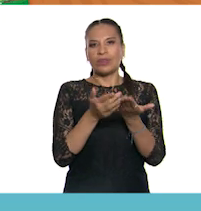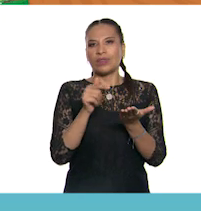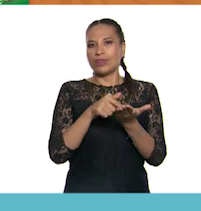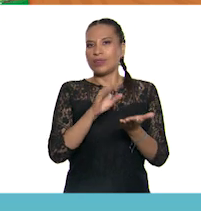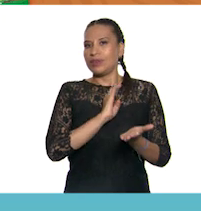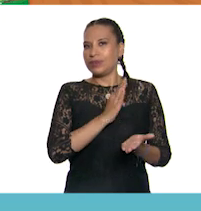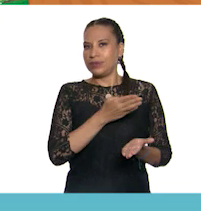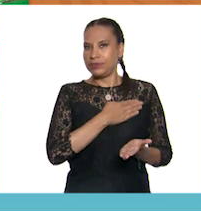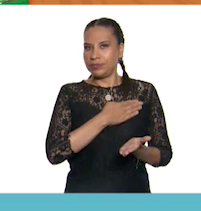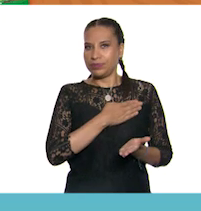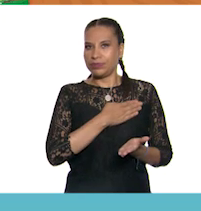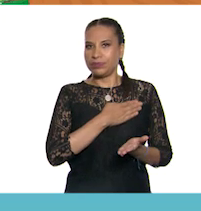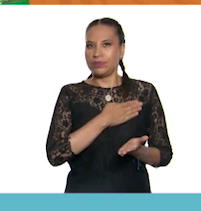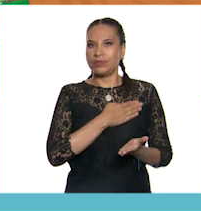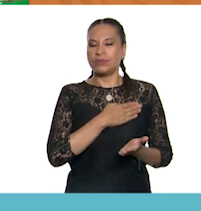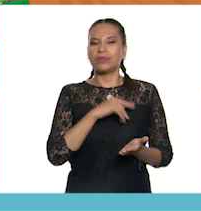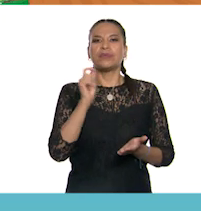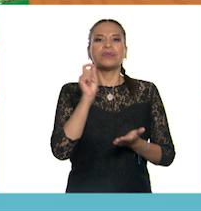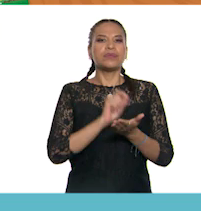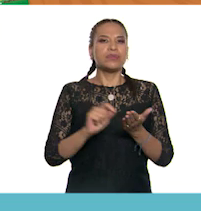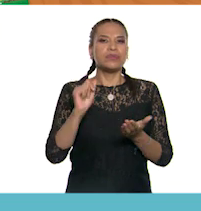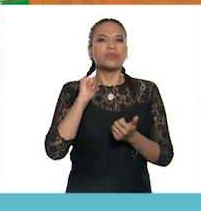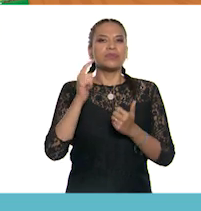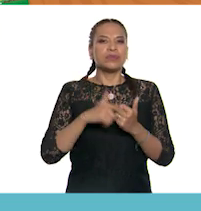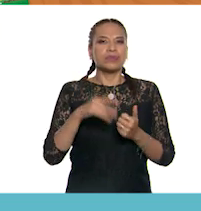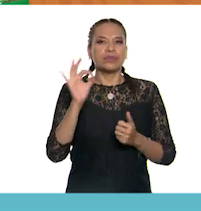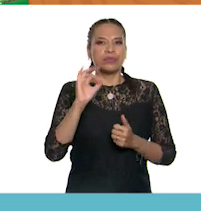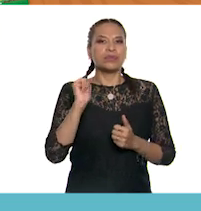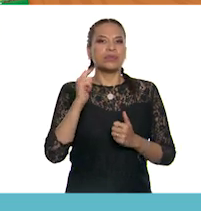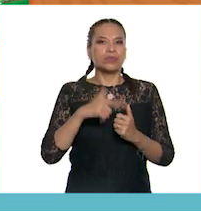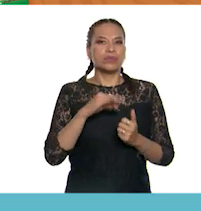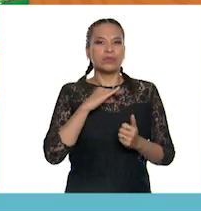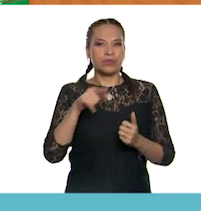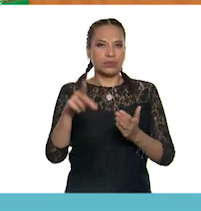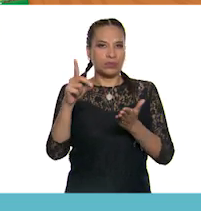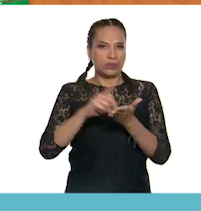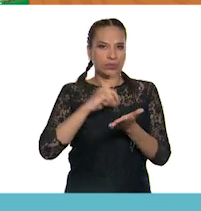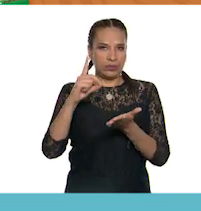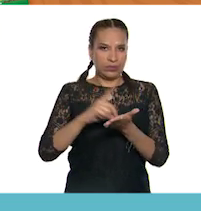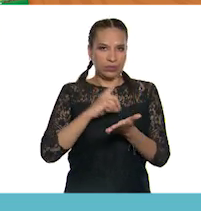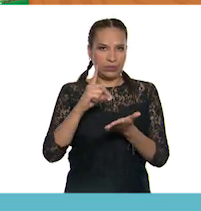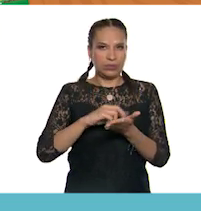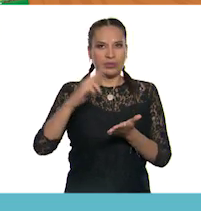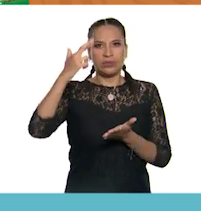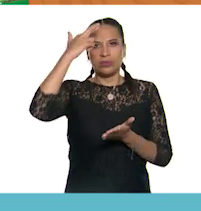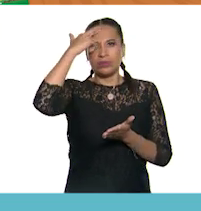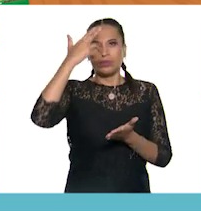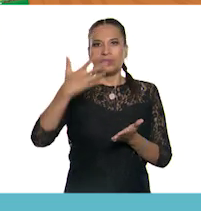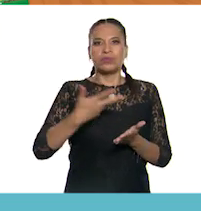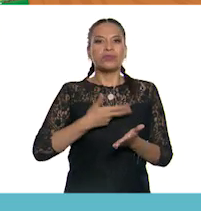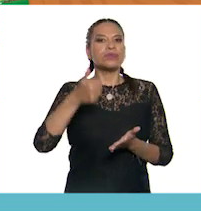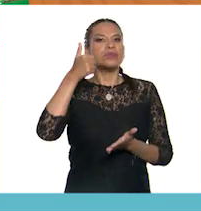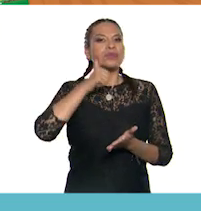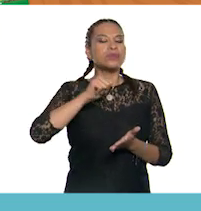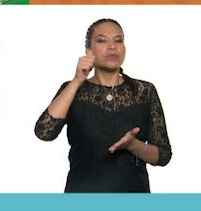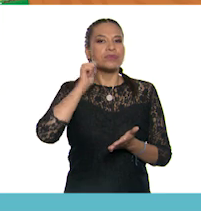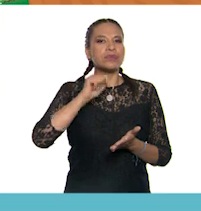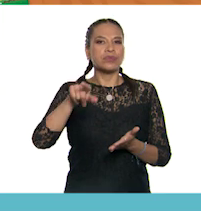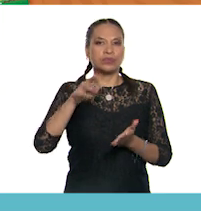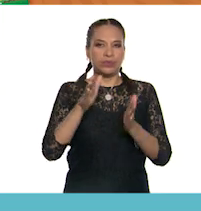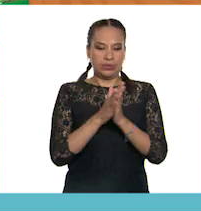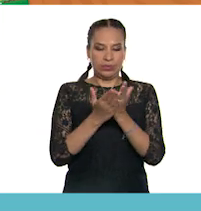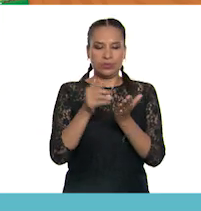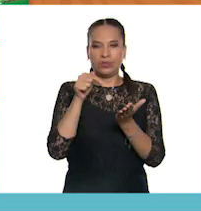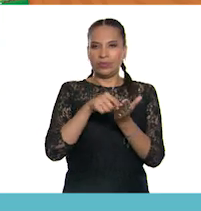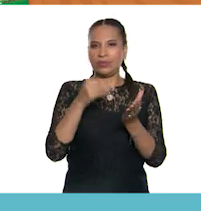de español, algo con que anotar y, de ser posible, un diccionario. Recuerden tenerlo siempre a la mano durante